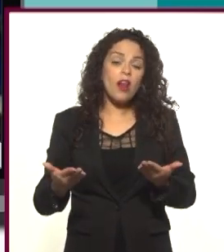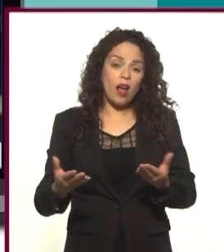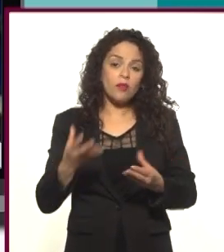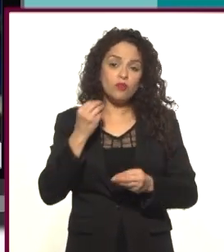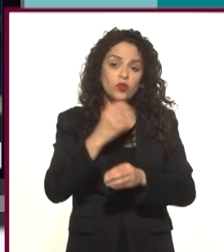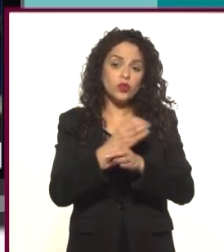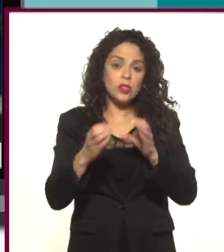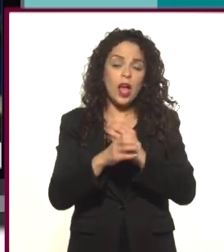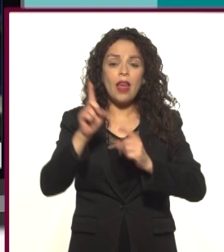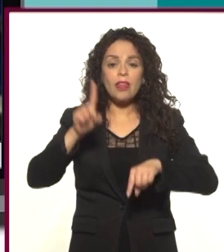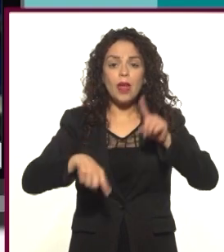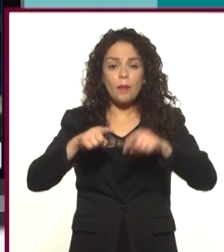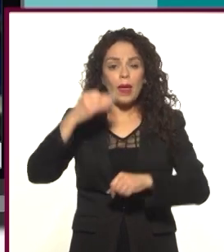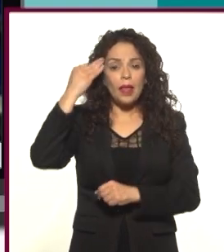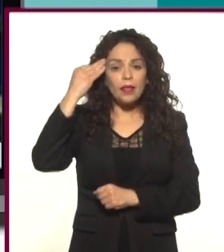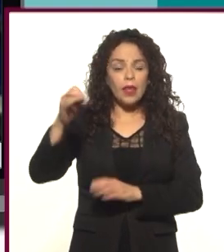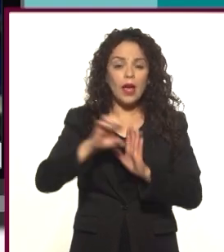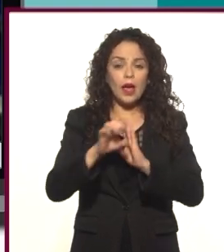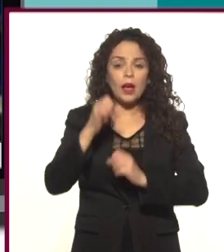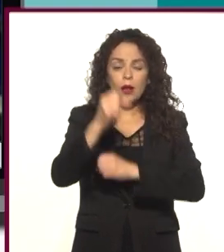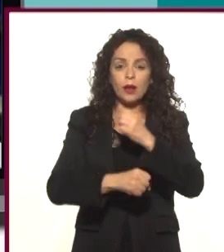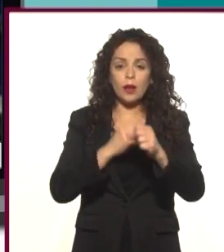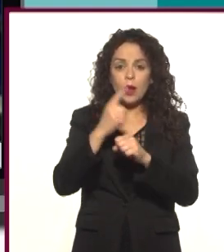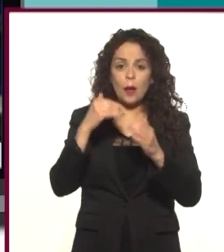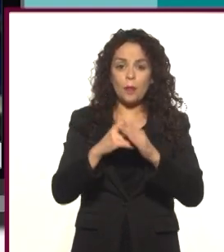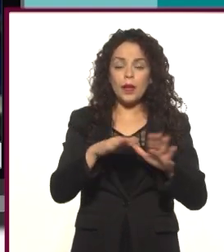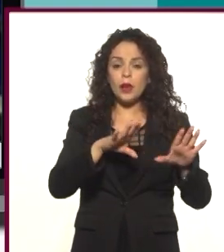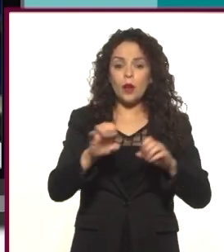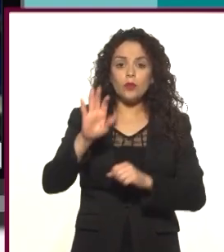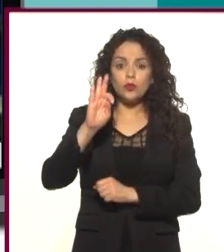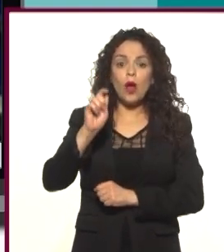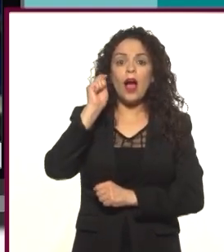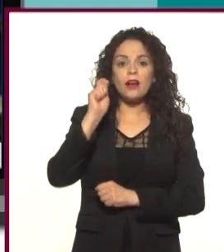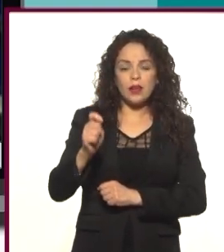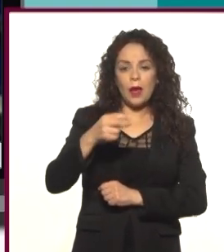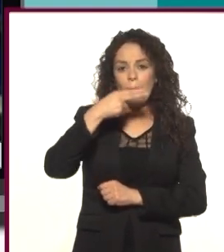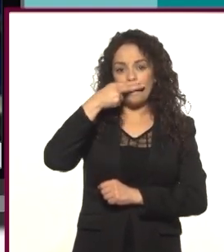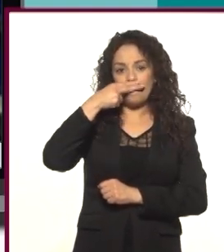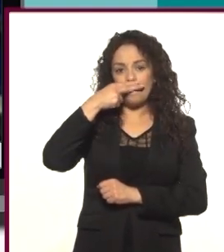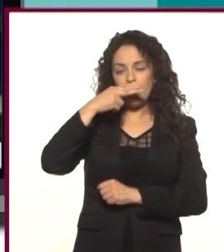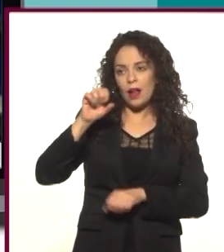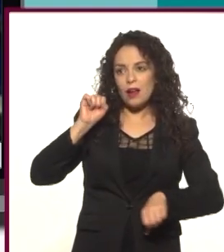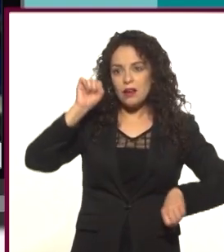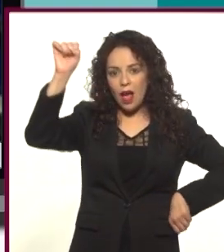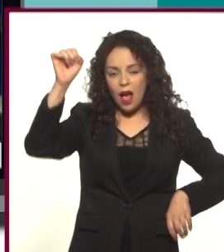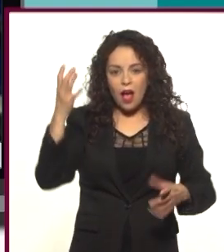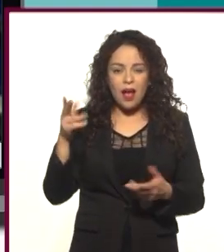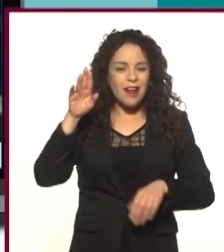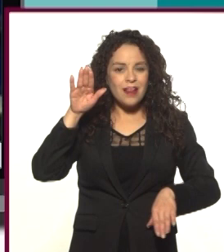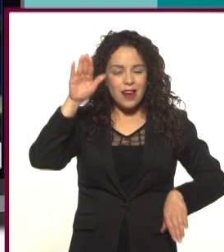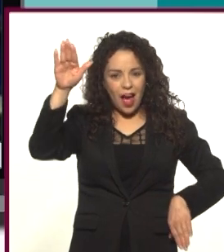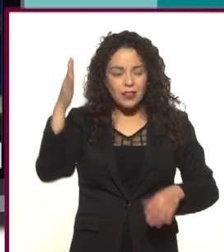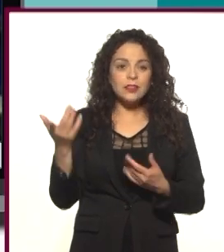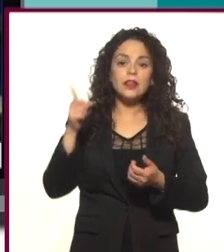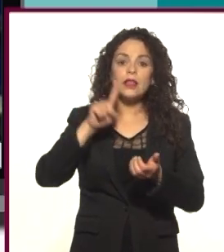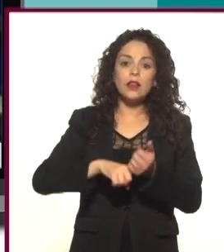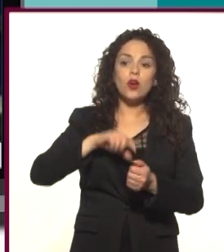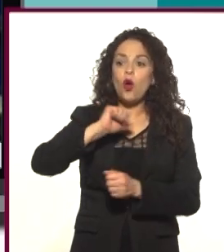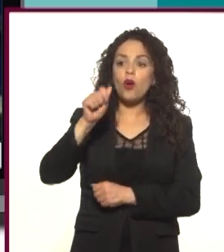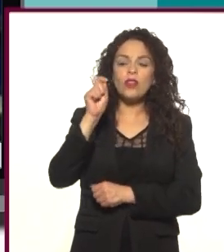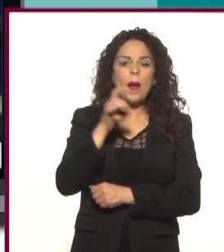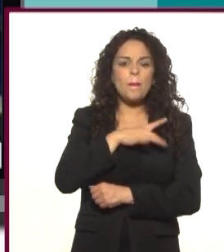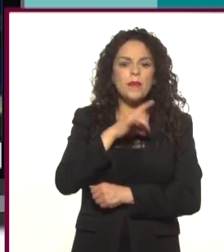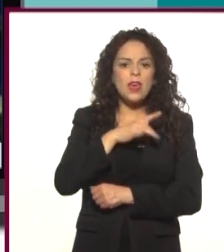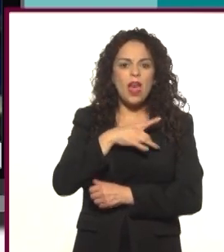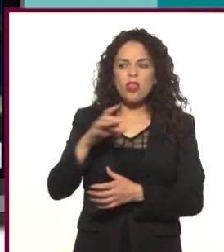otras cosas dependiendo de la época. En los años 40 se enfrentaron a los nazis, cuando cayó la bomba atómica se enfrentaron al miedo a